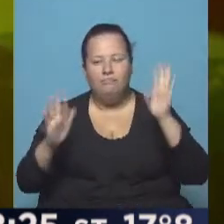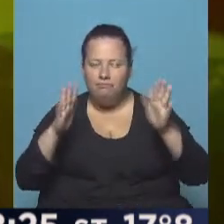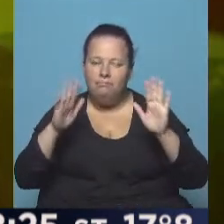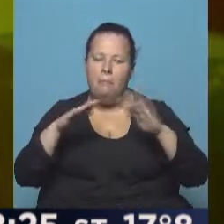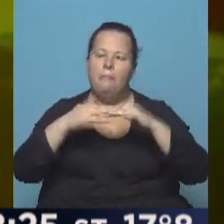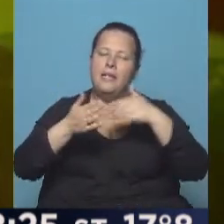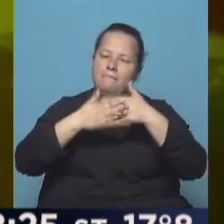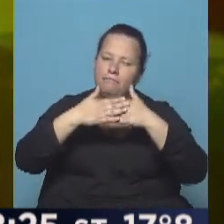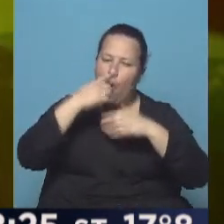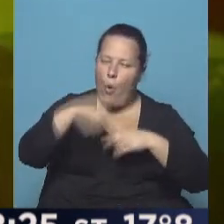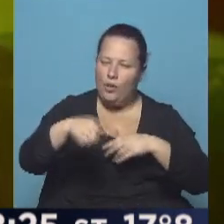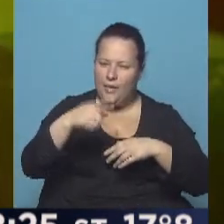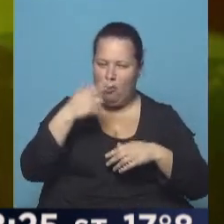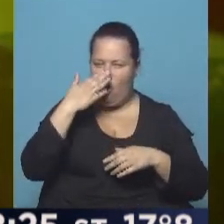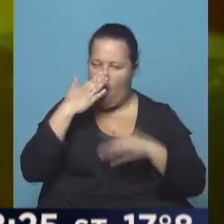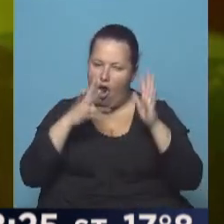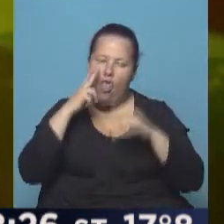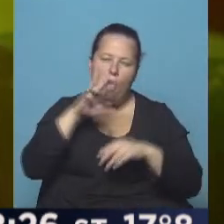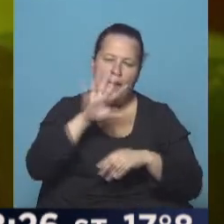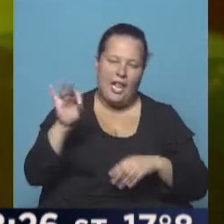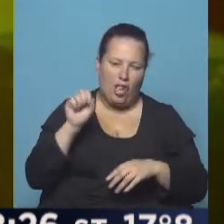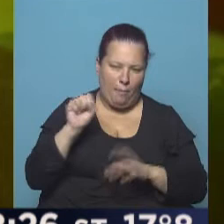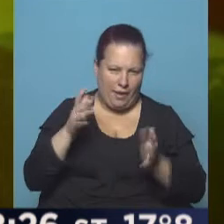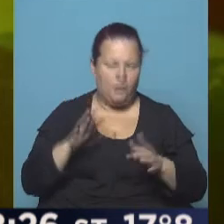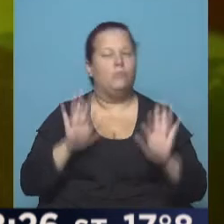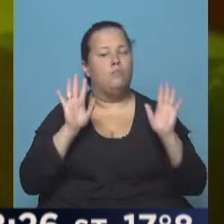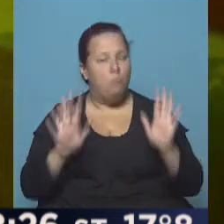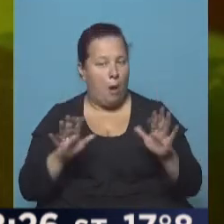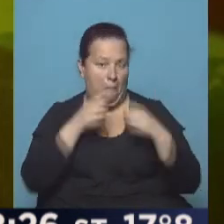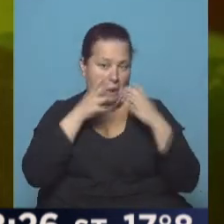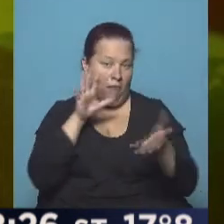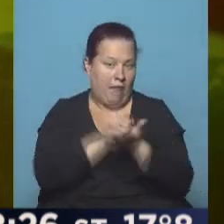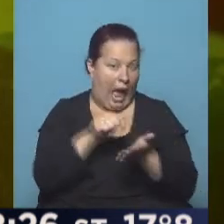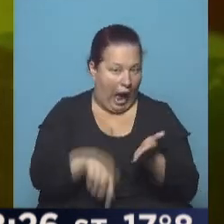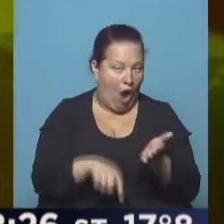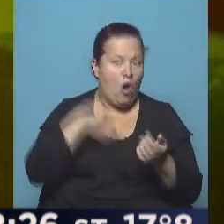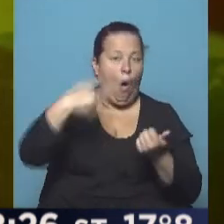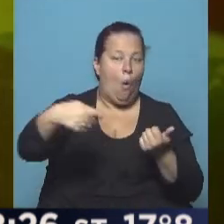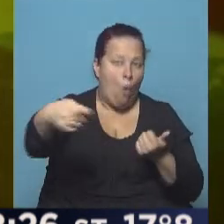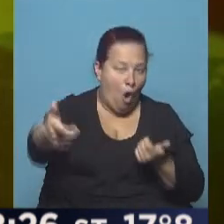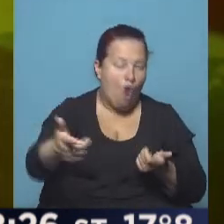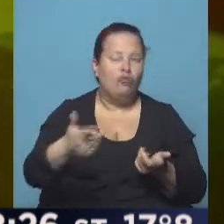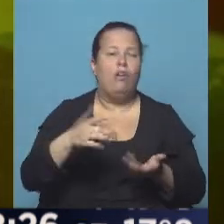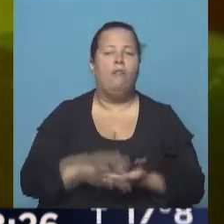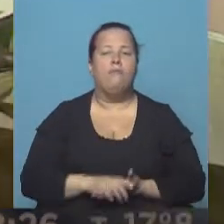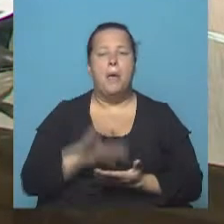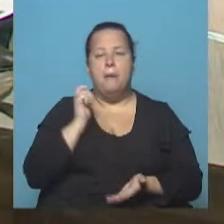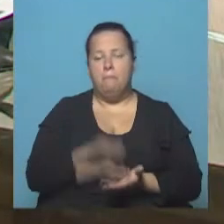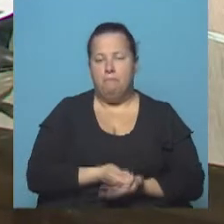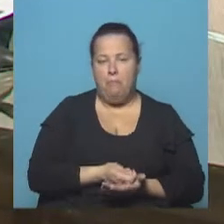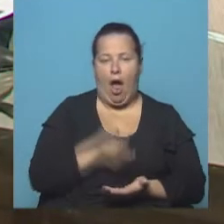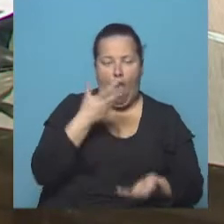está muy cerca del último. Claro. Está cerca de los 2.500 pesos. Bueno, ¿y conviene reservar ahora, pagar en cuotas, pagar